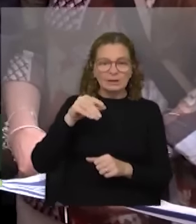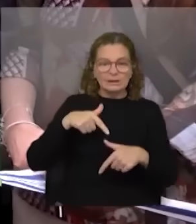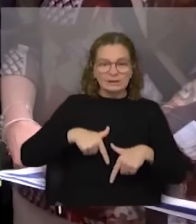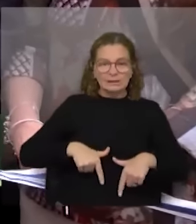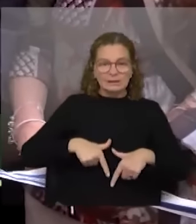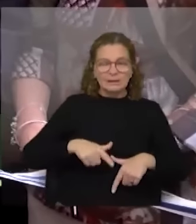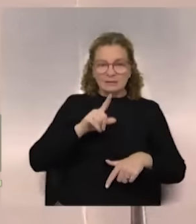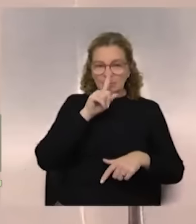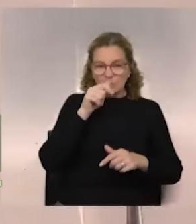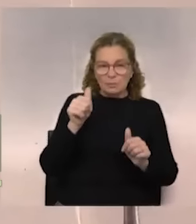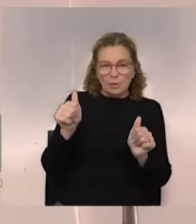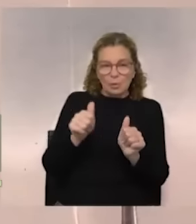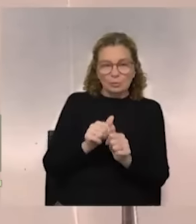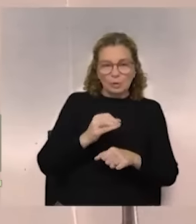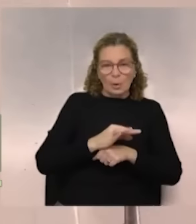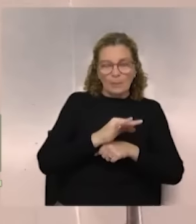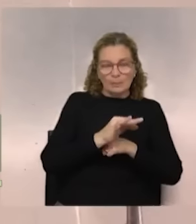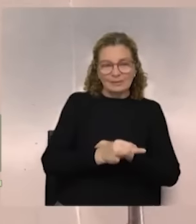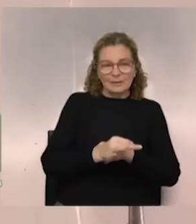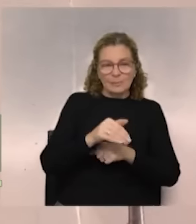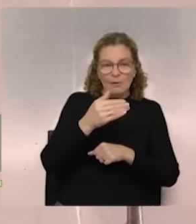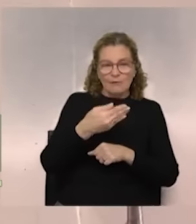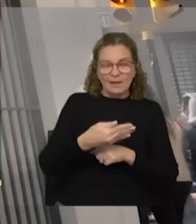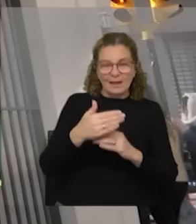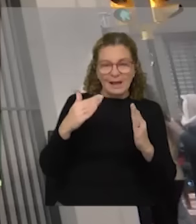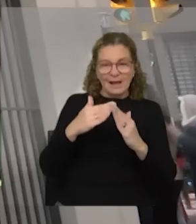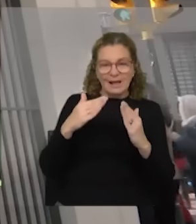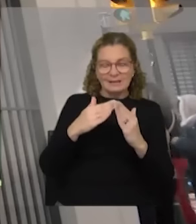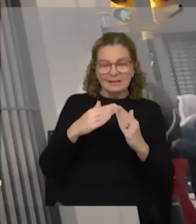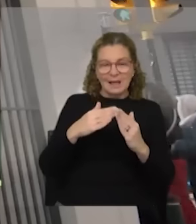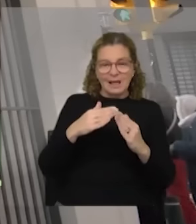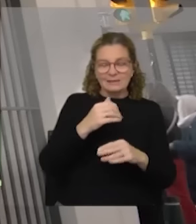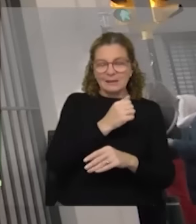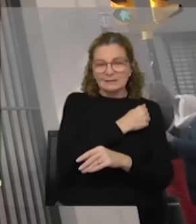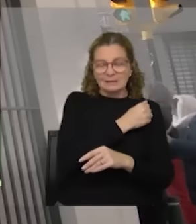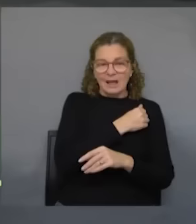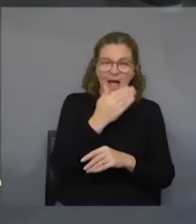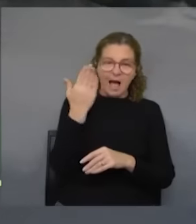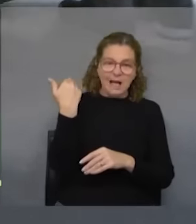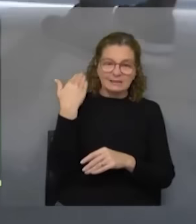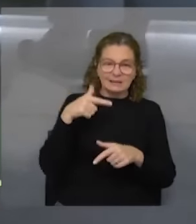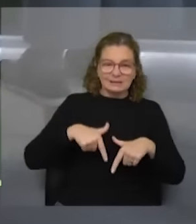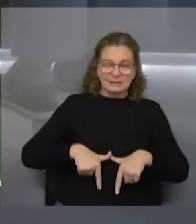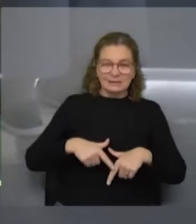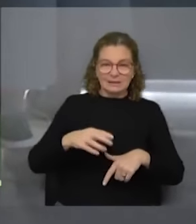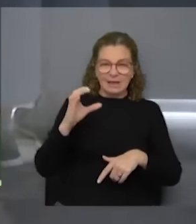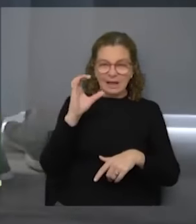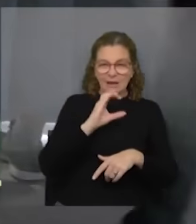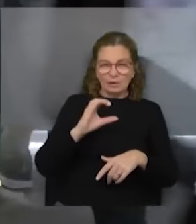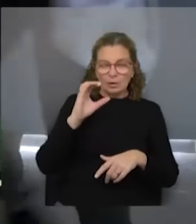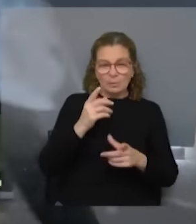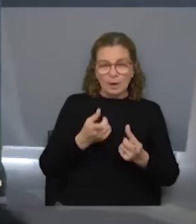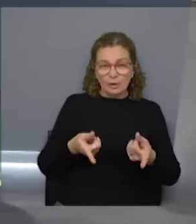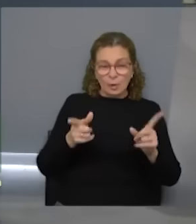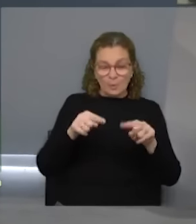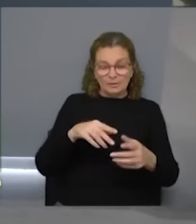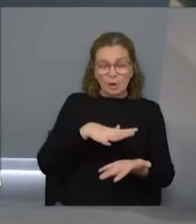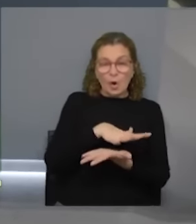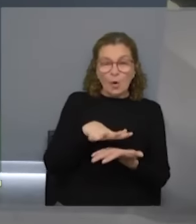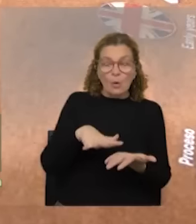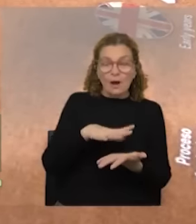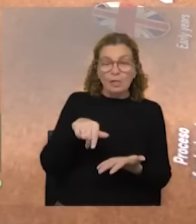conjunto con el municipio B el centro cultural casa de artigas la ex intendenta Carolina cose señaló que trabajaron en la recuperación del predio